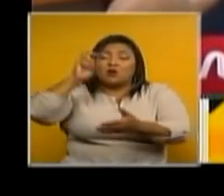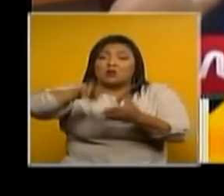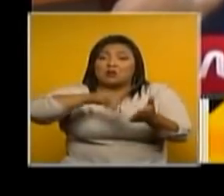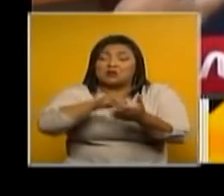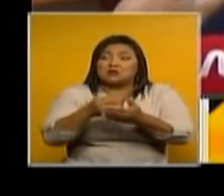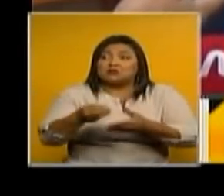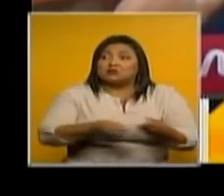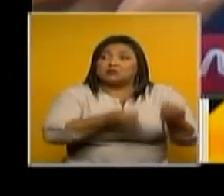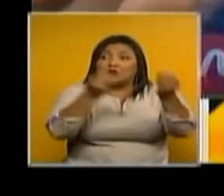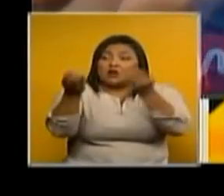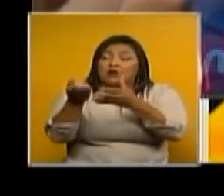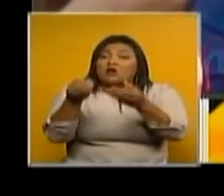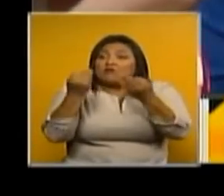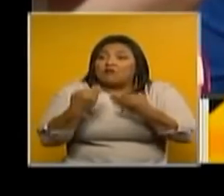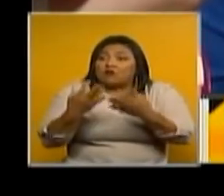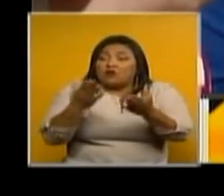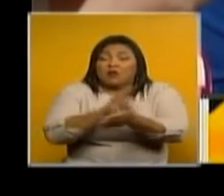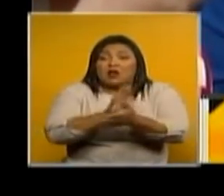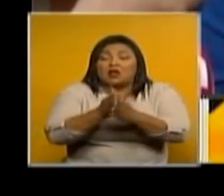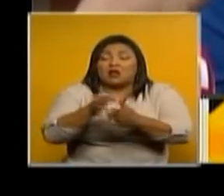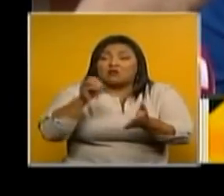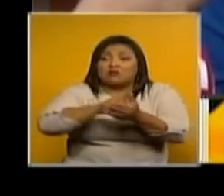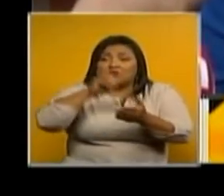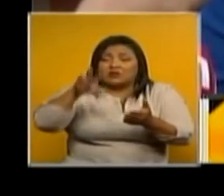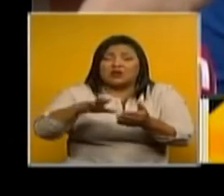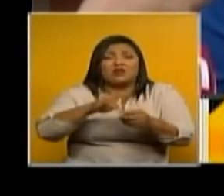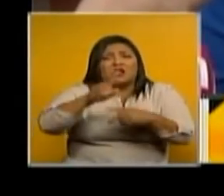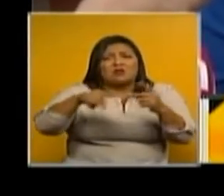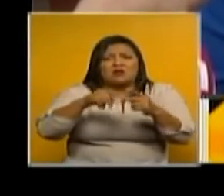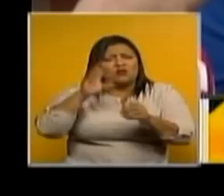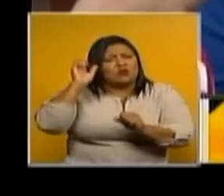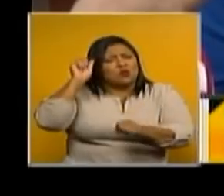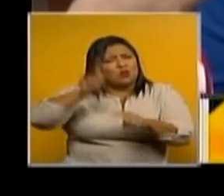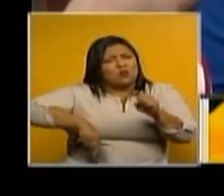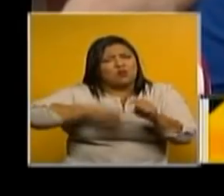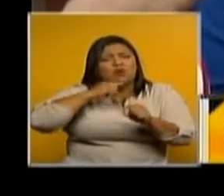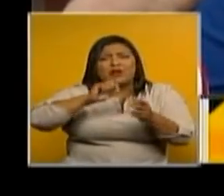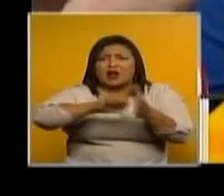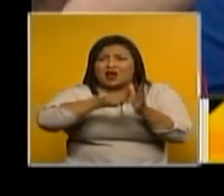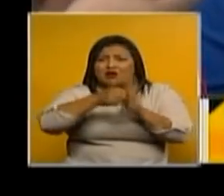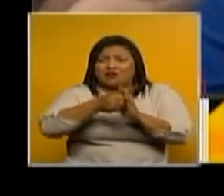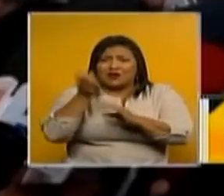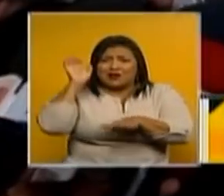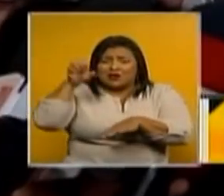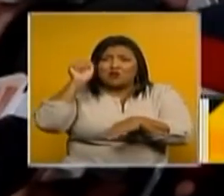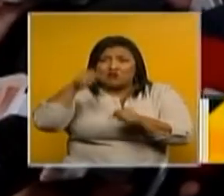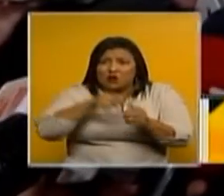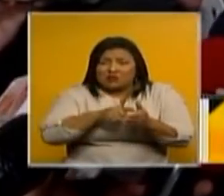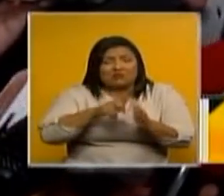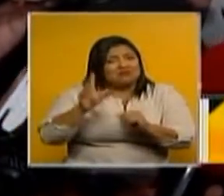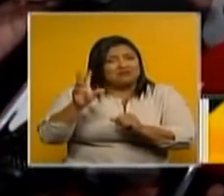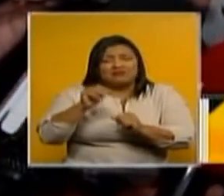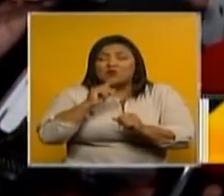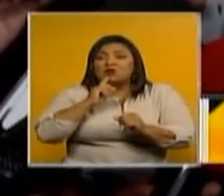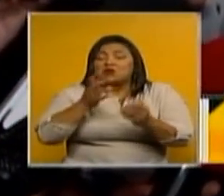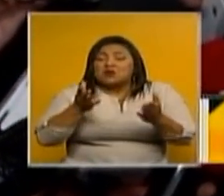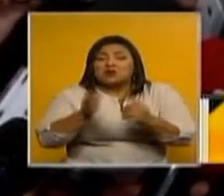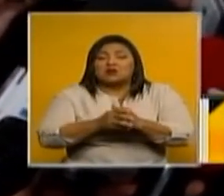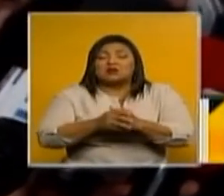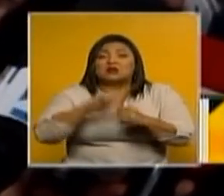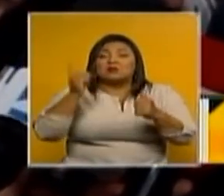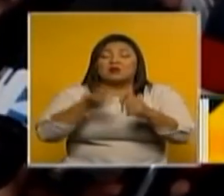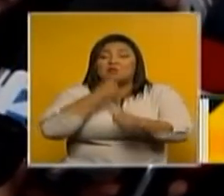ninguna notificación. Una destitución del prefecto no lo puede hacer la Contraloría General del Estado. En primer lugar,